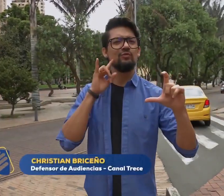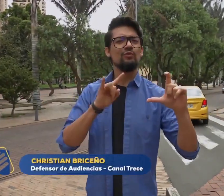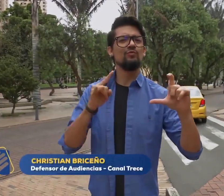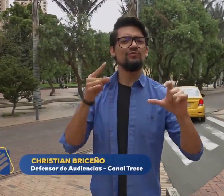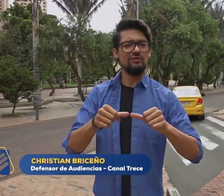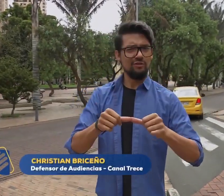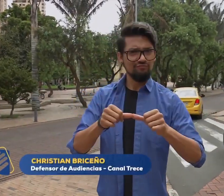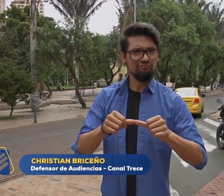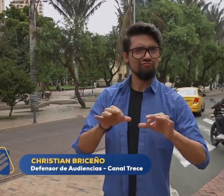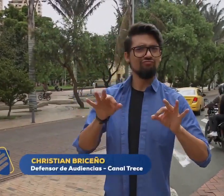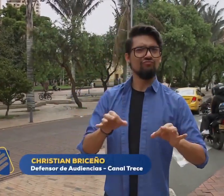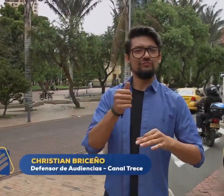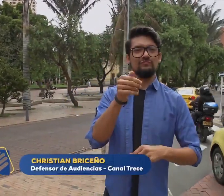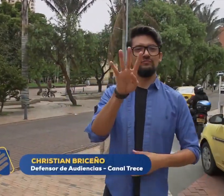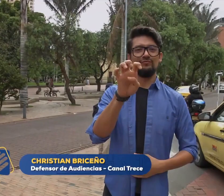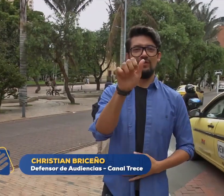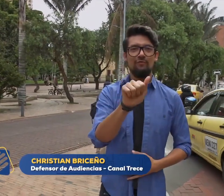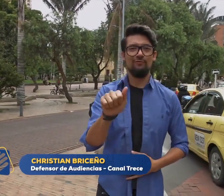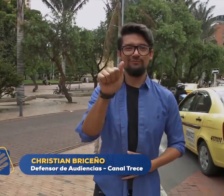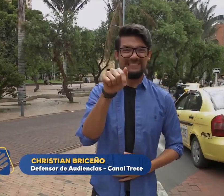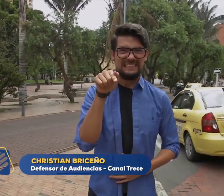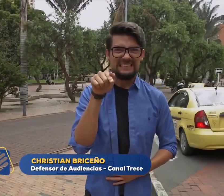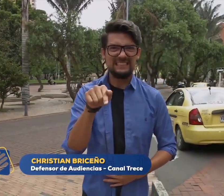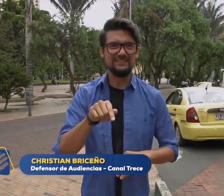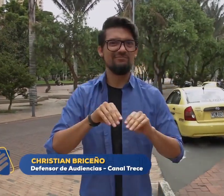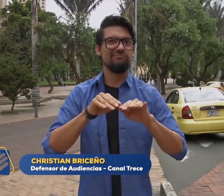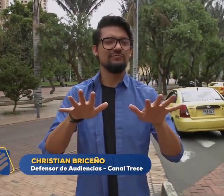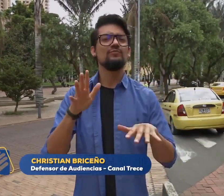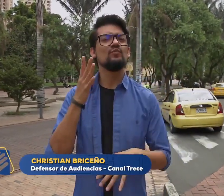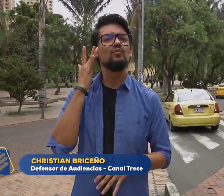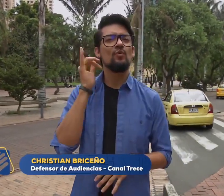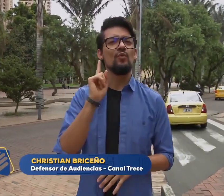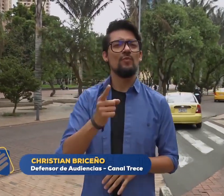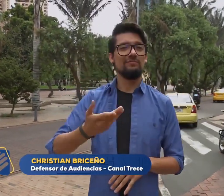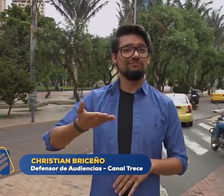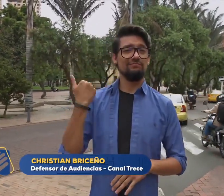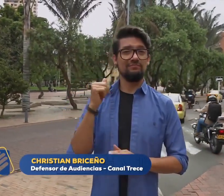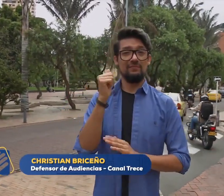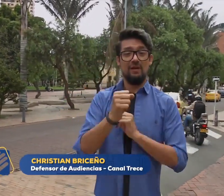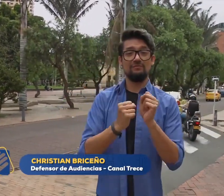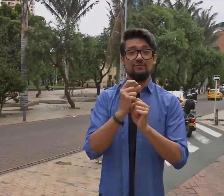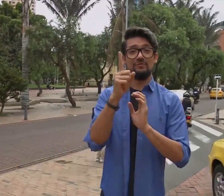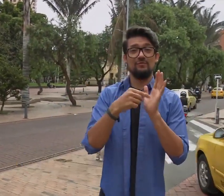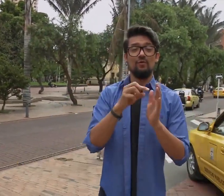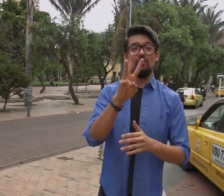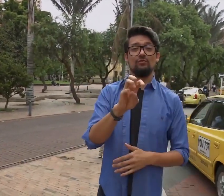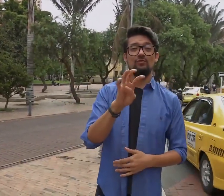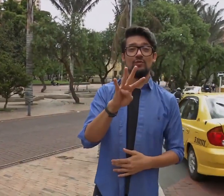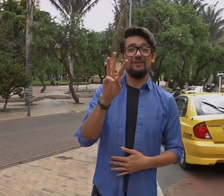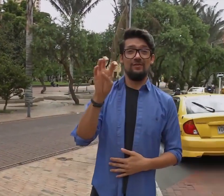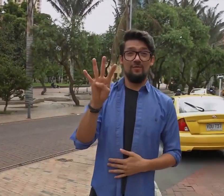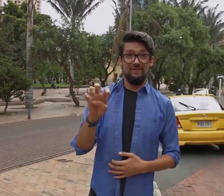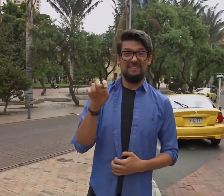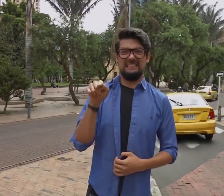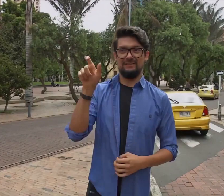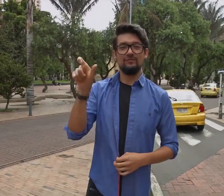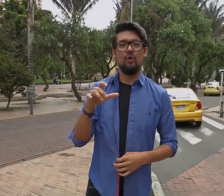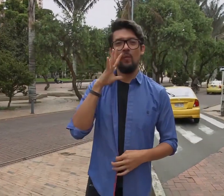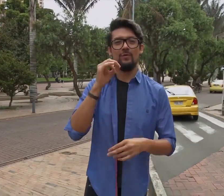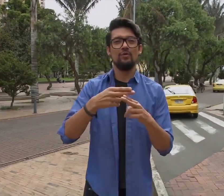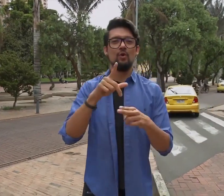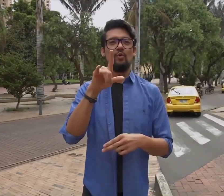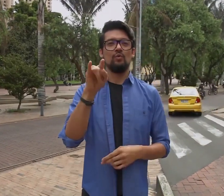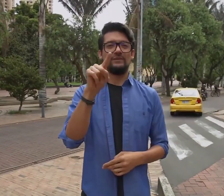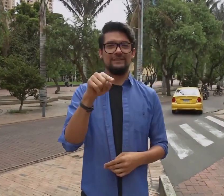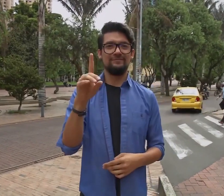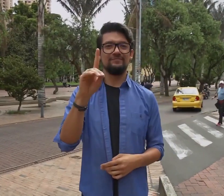El Día Mundial del Fotógrafo se instauró el 19 de agosto, porque